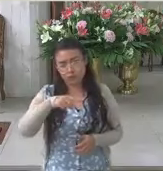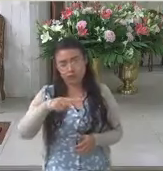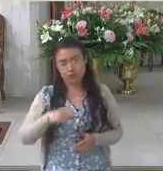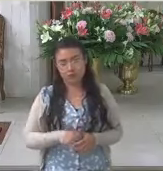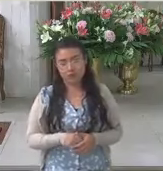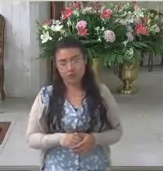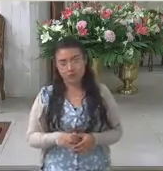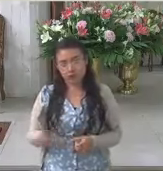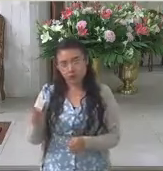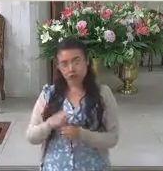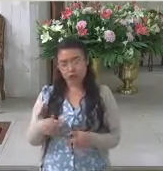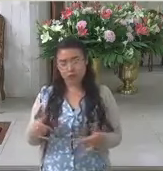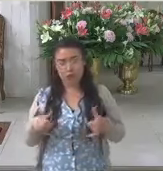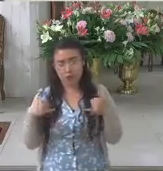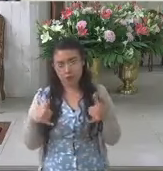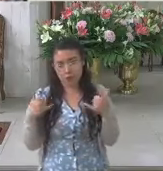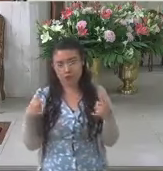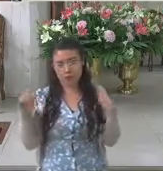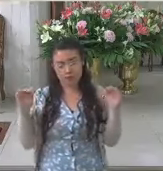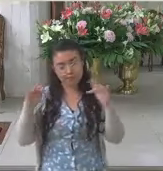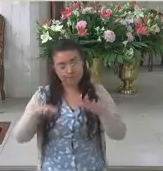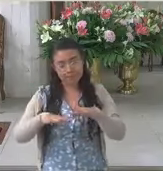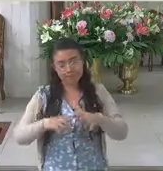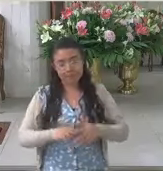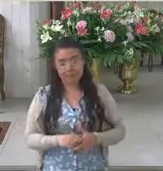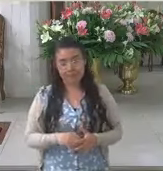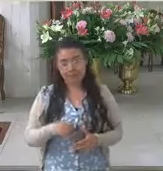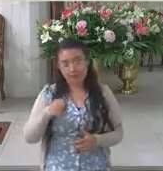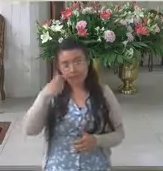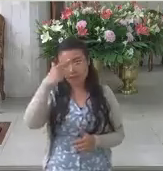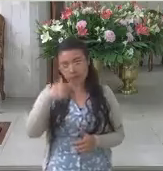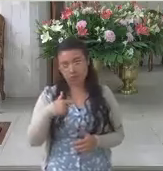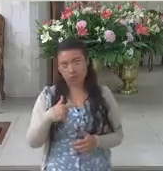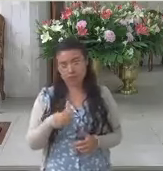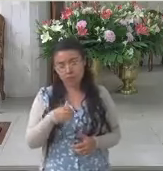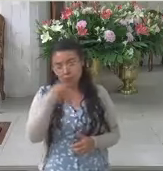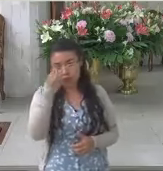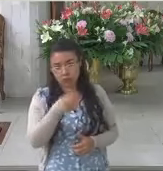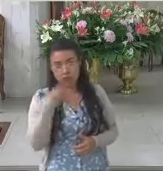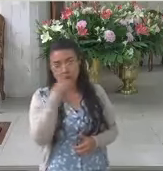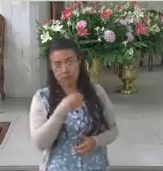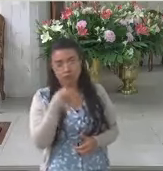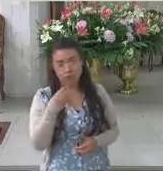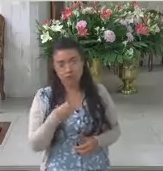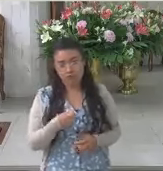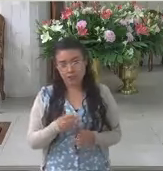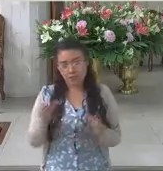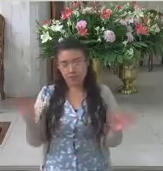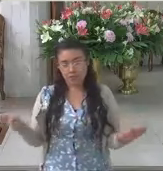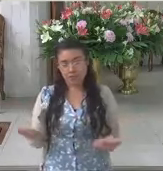jóvenes el señor se manifestó de una manera muy especial di y